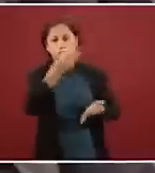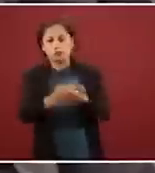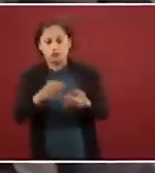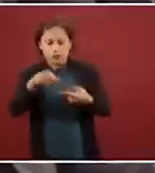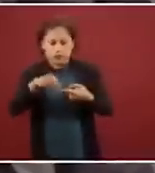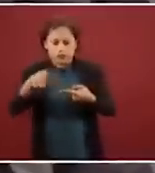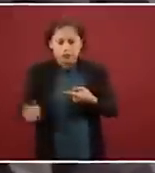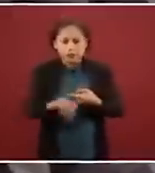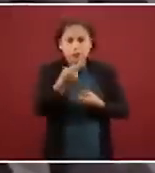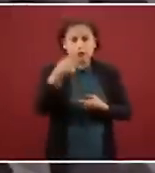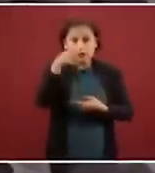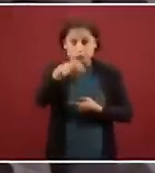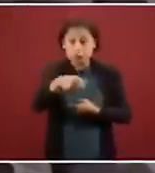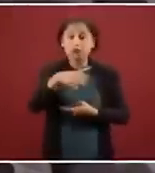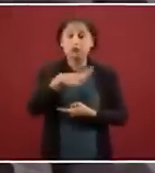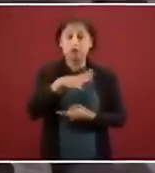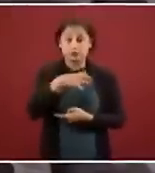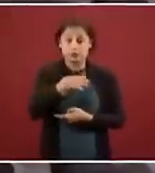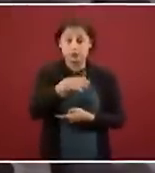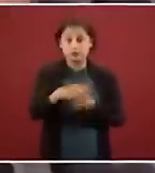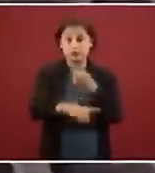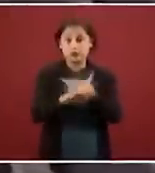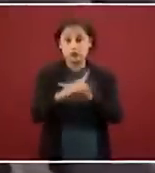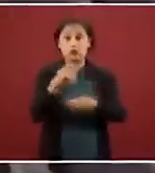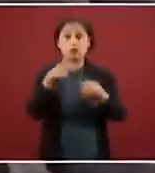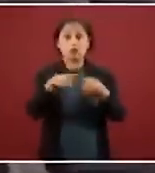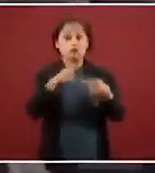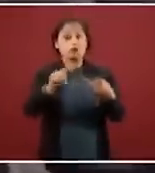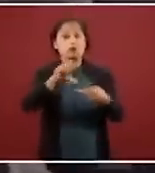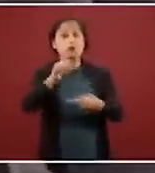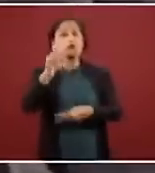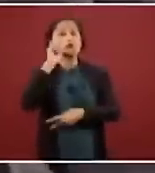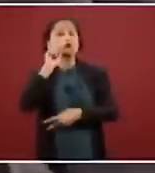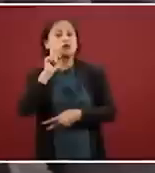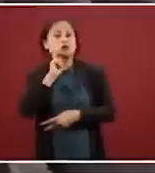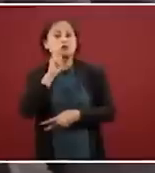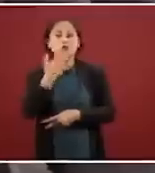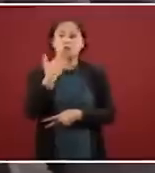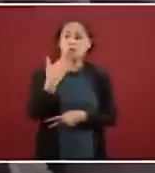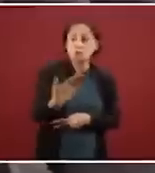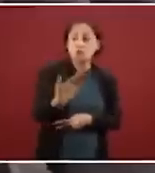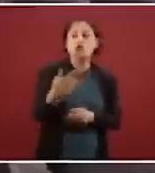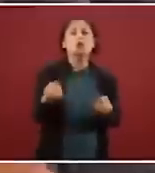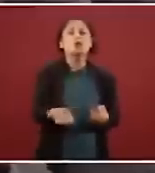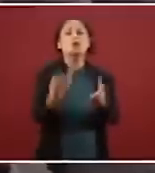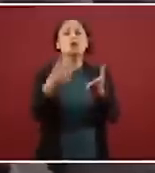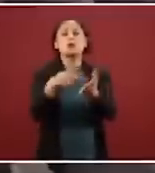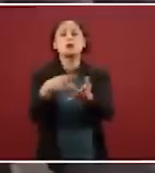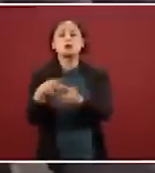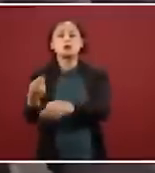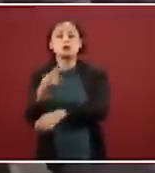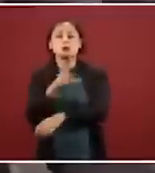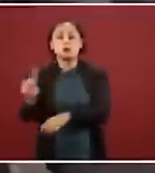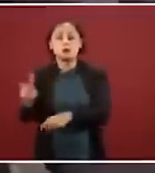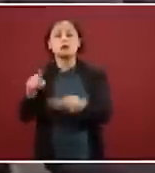pregunta. Segunda pregunta, ¿tiene usted relaciones sexuales satisfactorias? ¿Cuántas veces a la semana? Tercera pregunta,